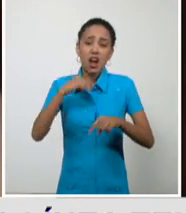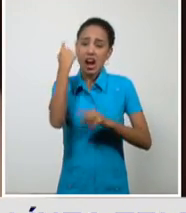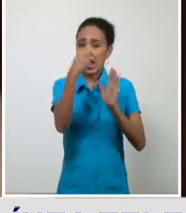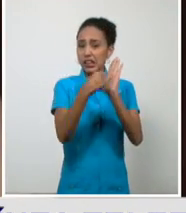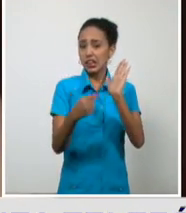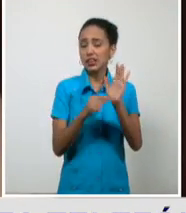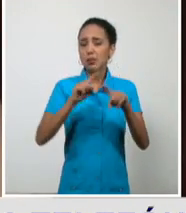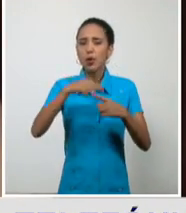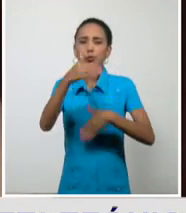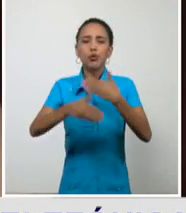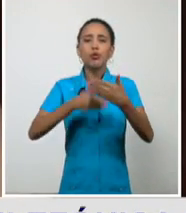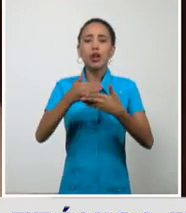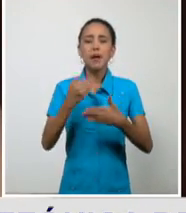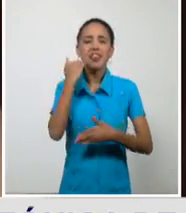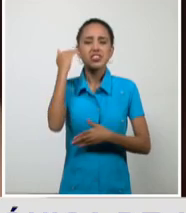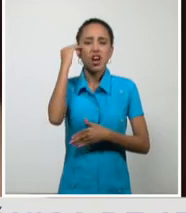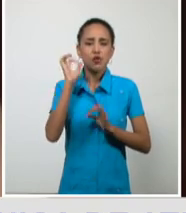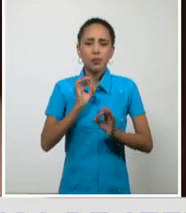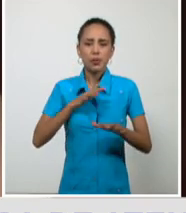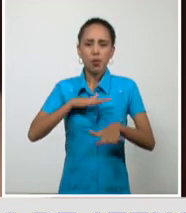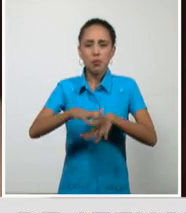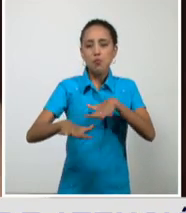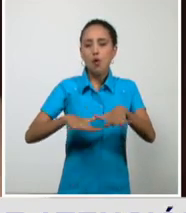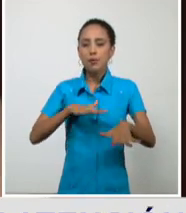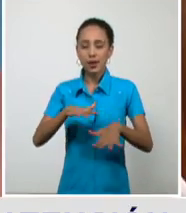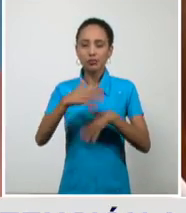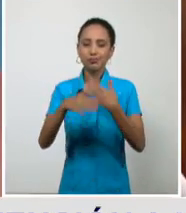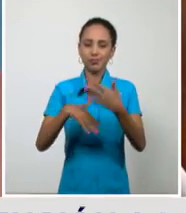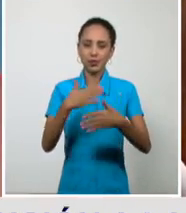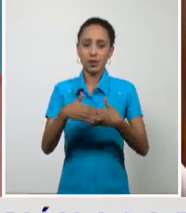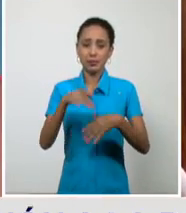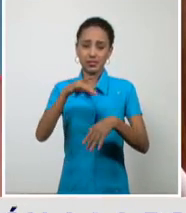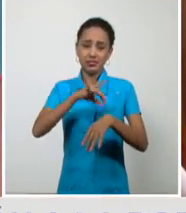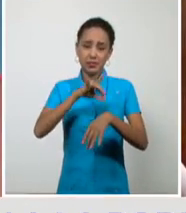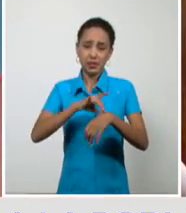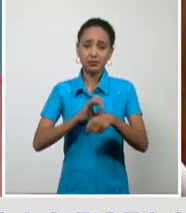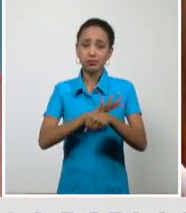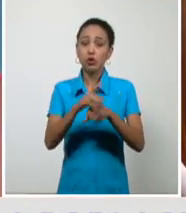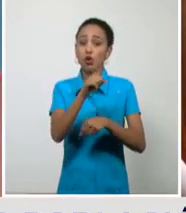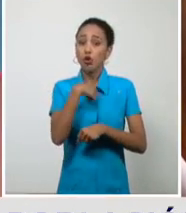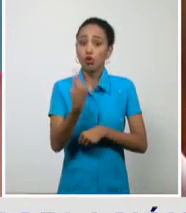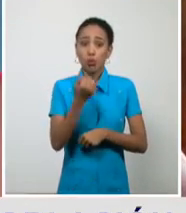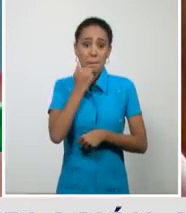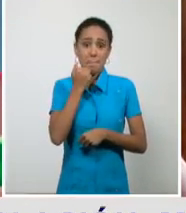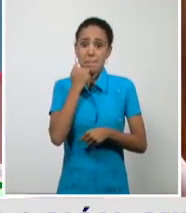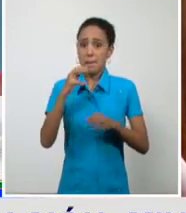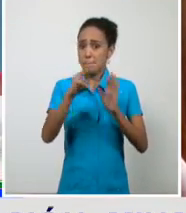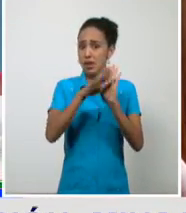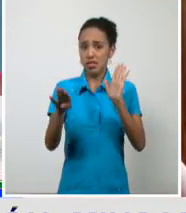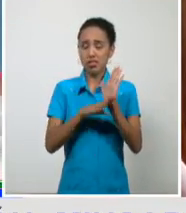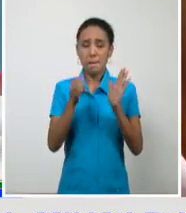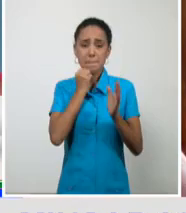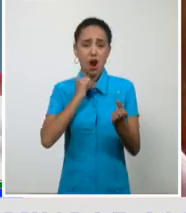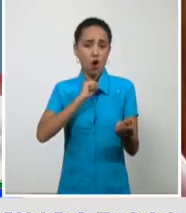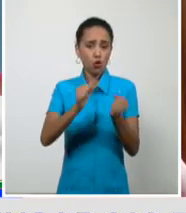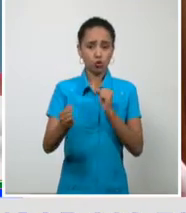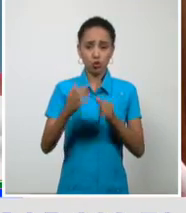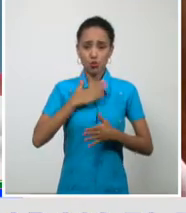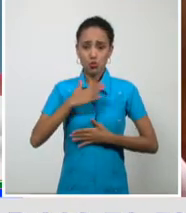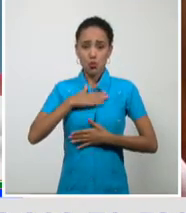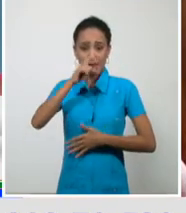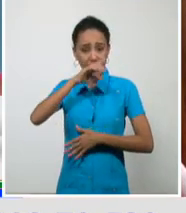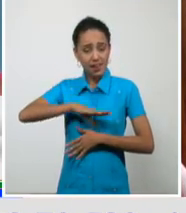en el desarrollo psicomotor. En estos tiempos de COVID-19 nosotros extremamos las medidas con nuestra niña, ya que ella